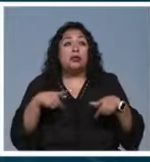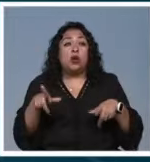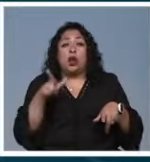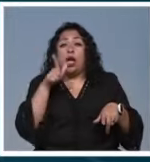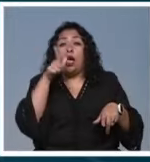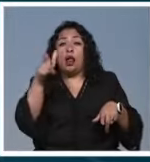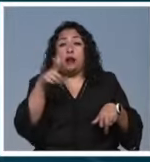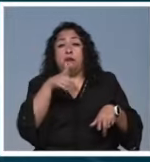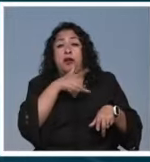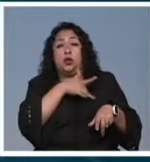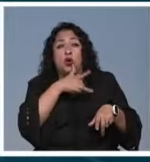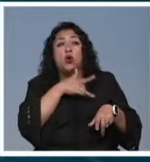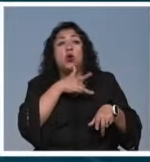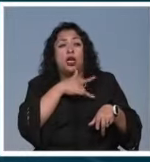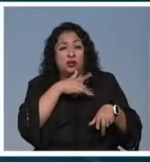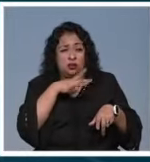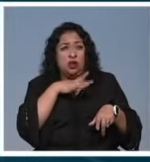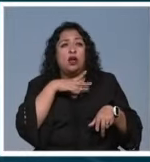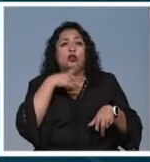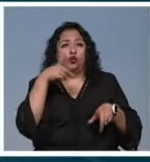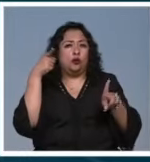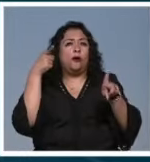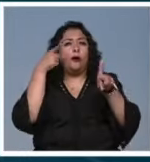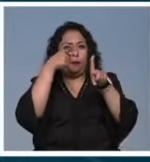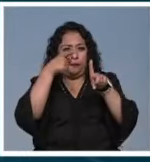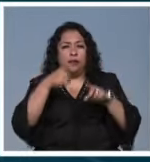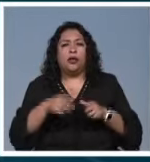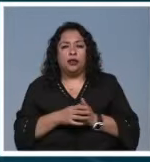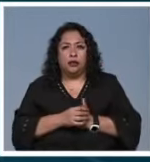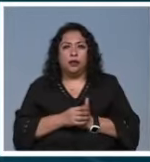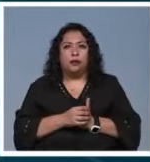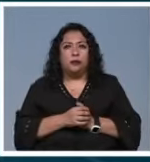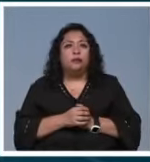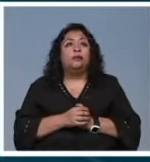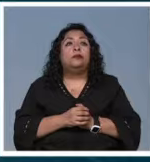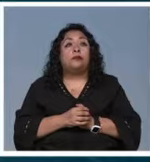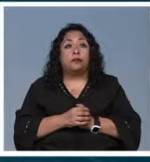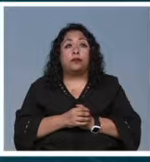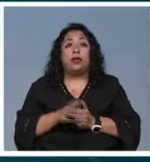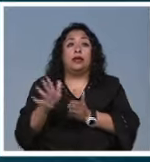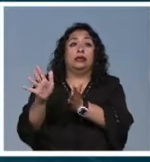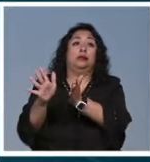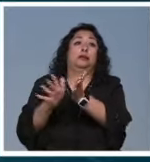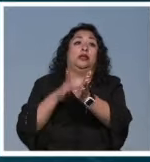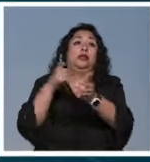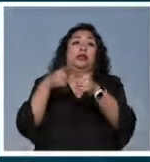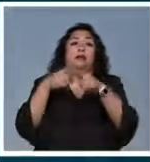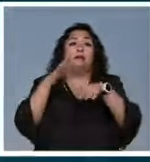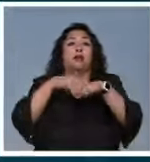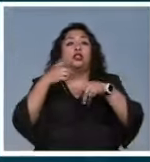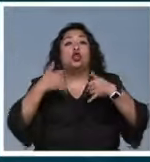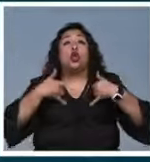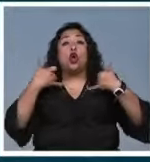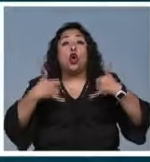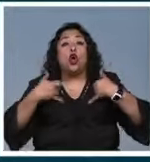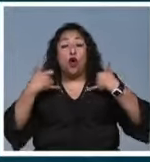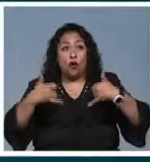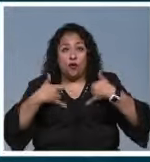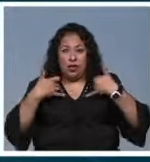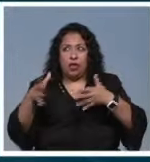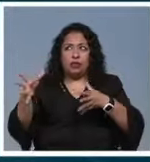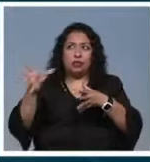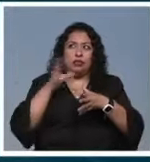en su corazón llevan su propio objetivo. Que se inspiren sobre todo los jóvenes y que se